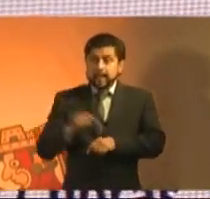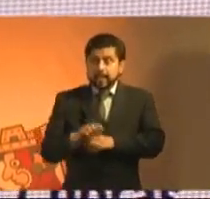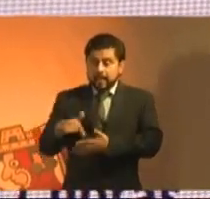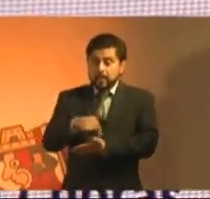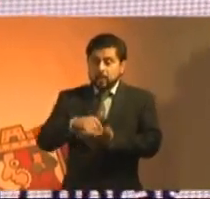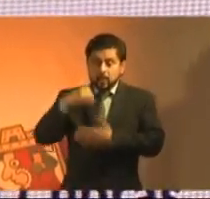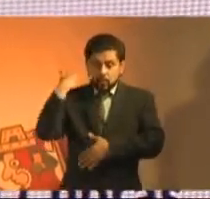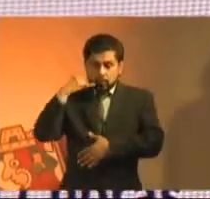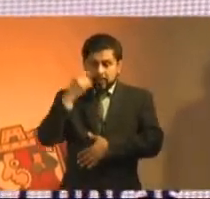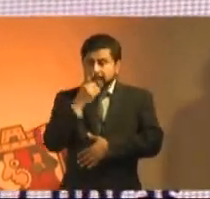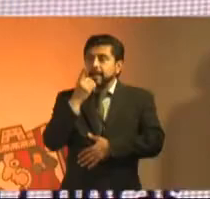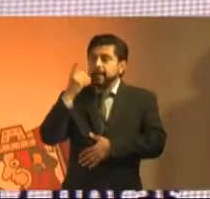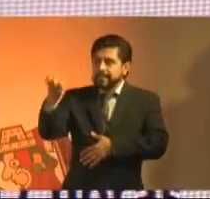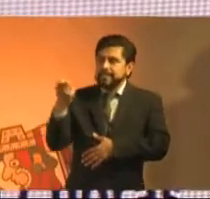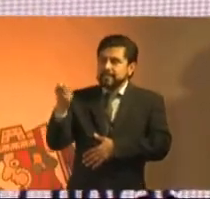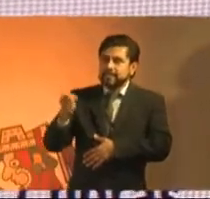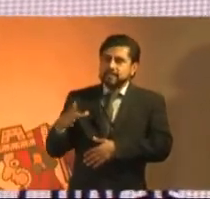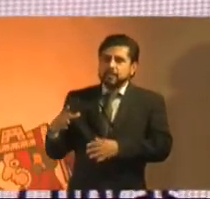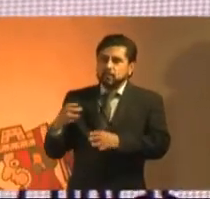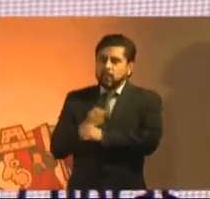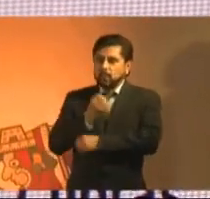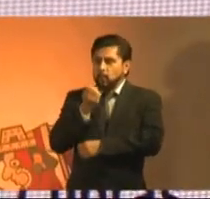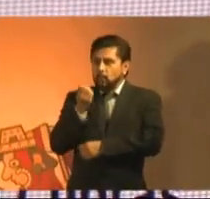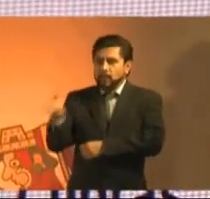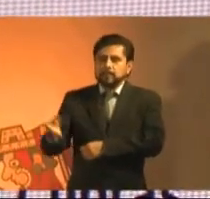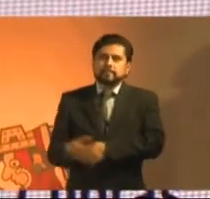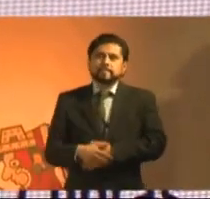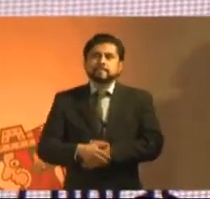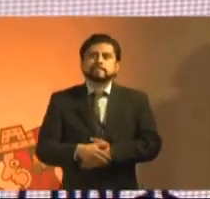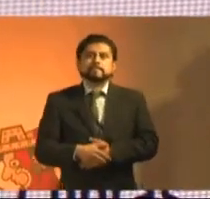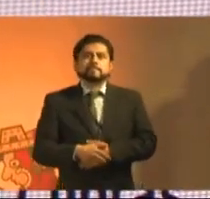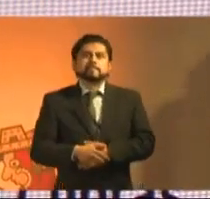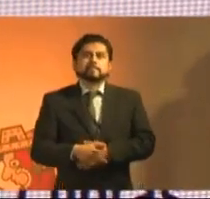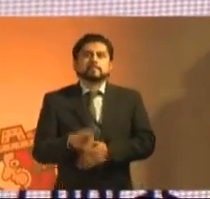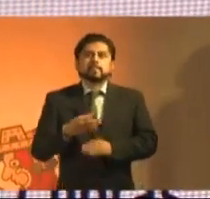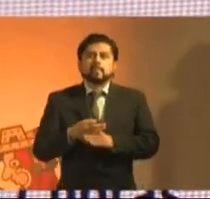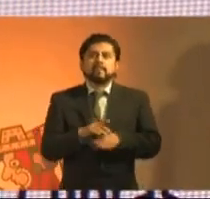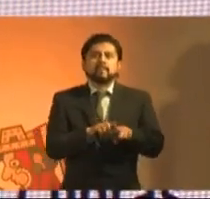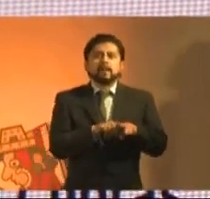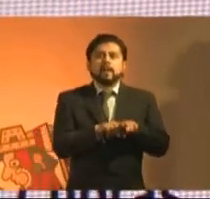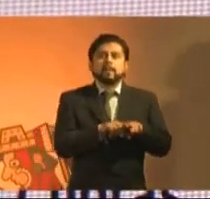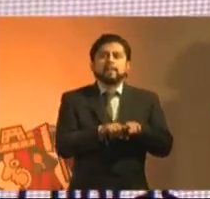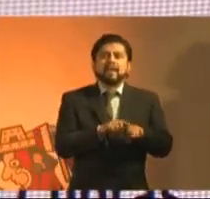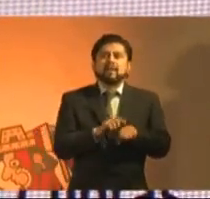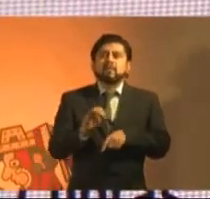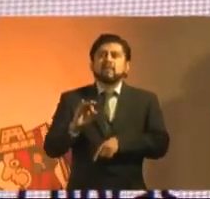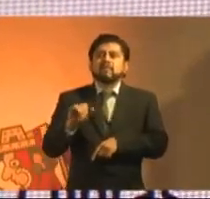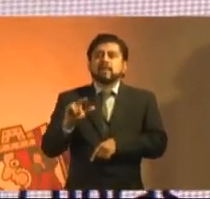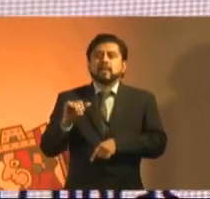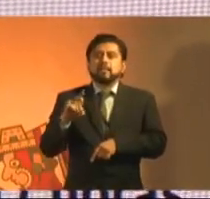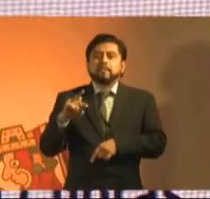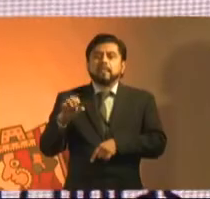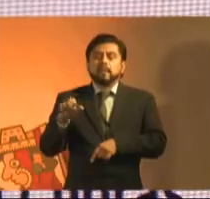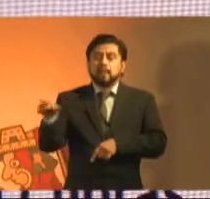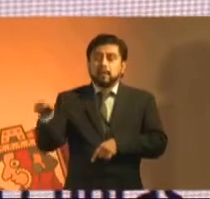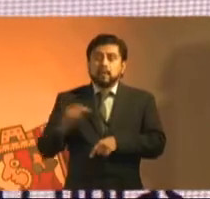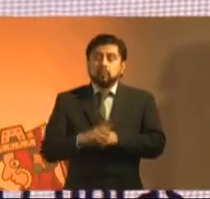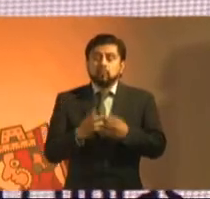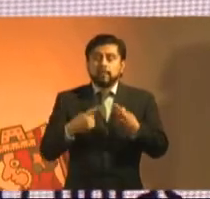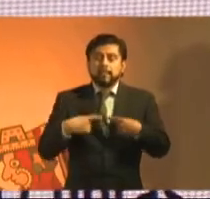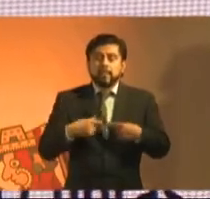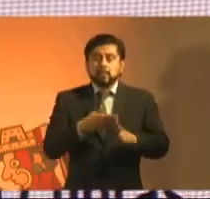carrillo puerto un personaje del que hablaré un poco más en los próximos minutos hermanos felipe era un político era un político